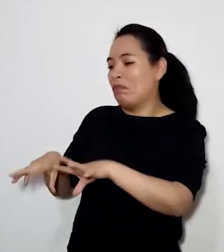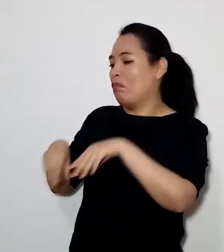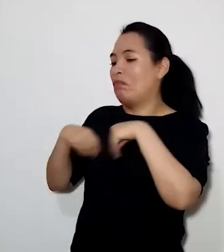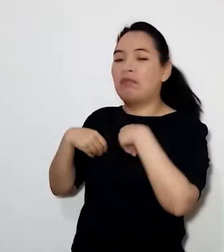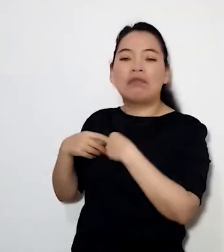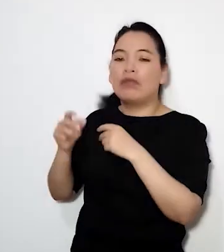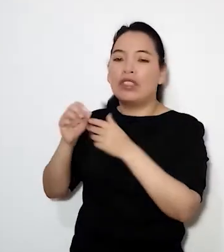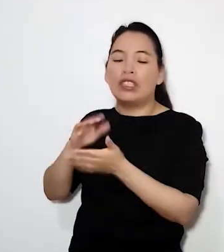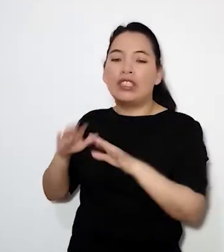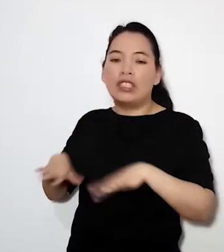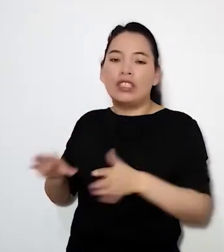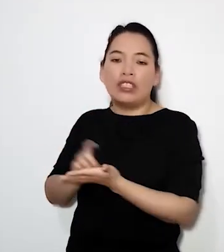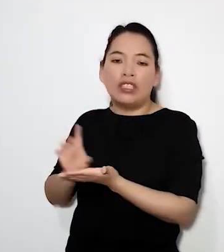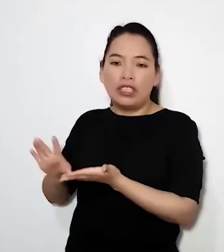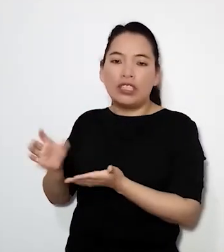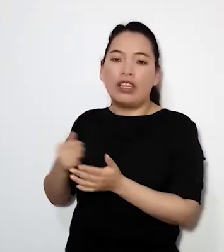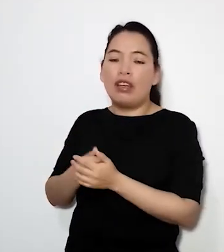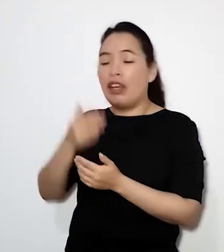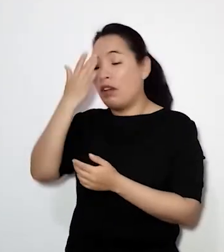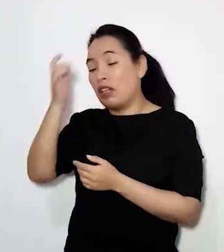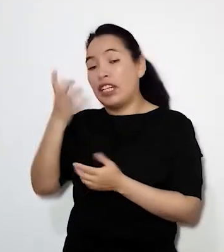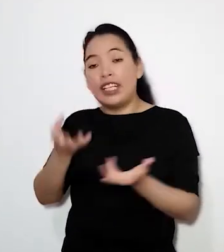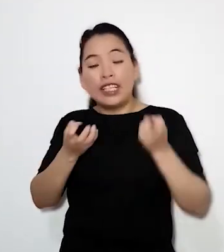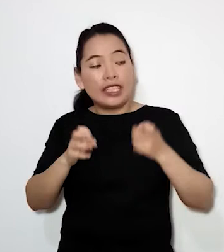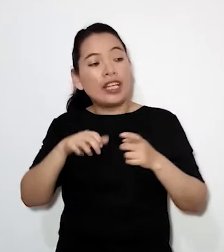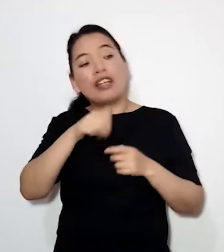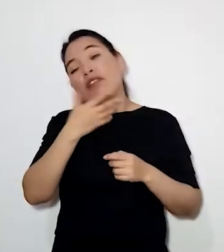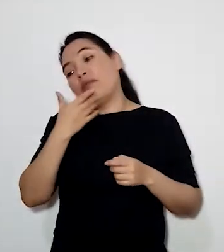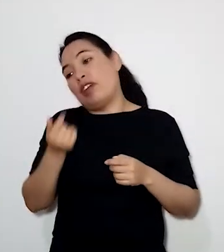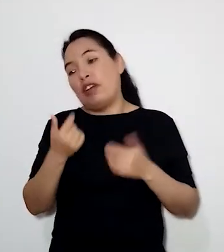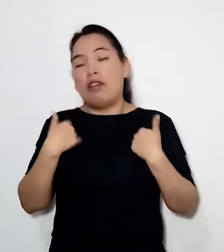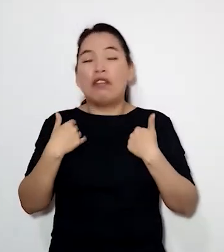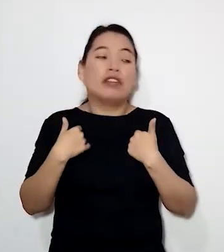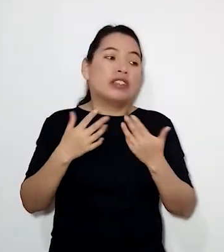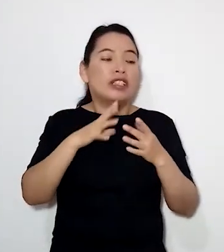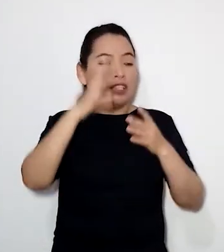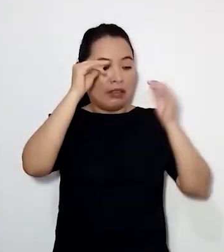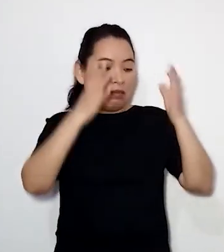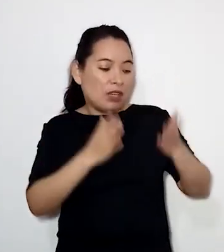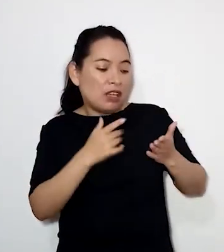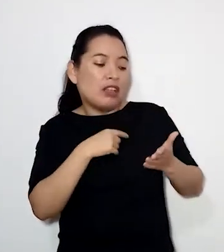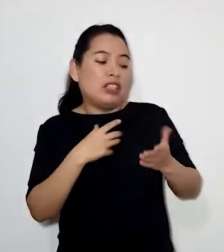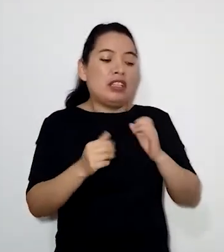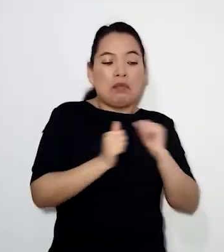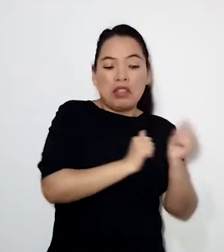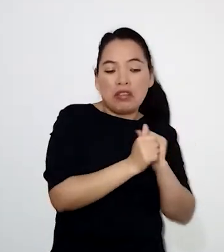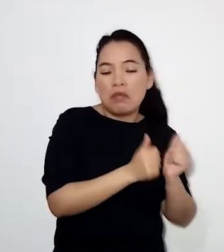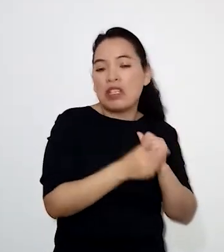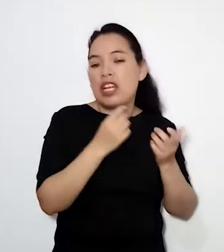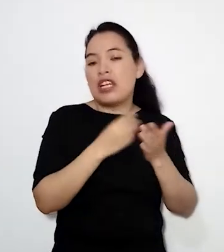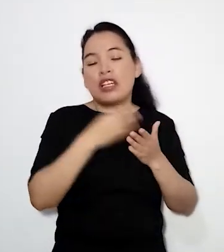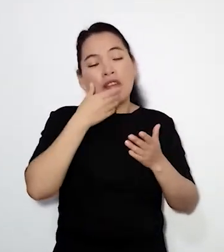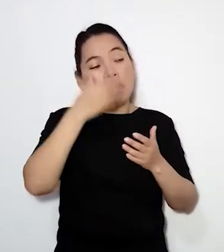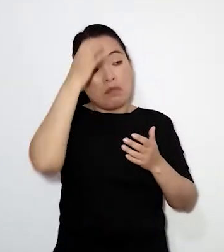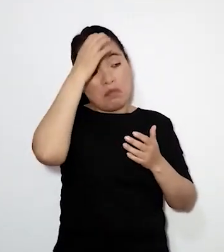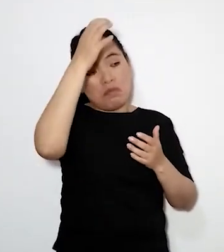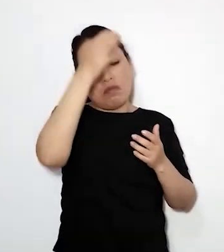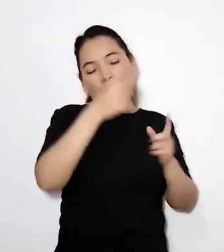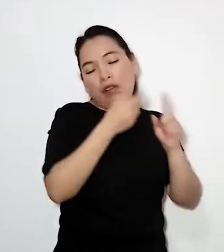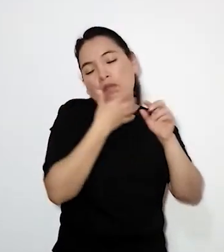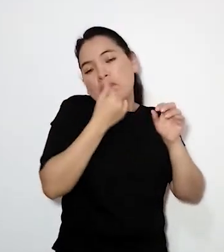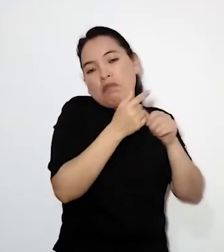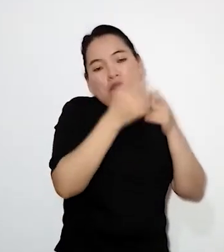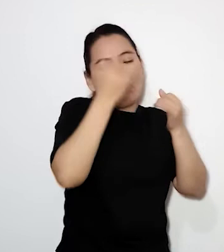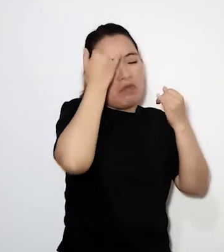alto rendimiento en evaluaciones estandarizadas para ser más competitivos, para obtener financiamiento. Otras los rechazan porque consideran que